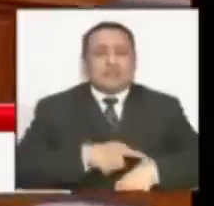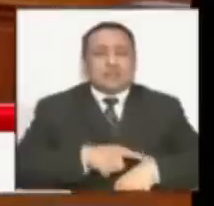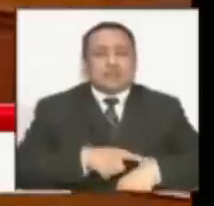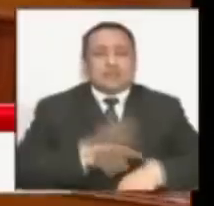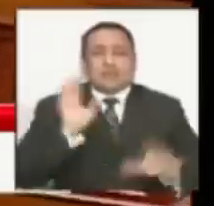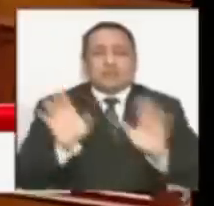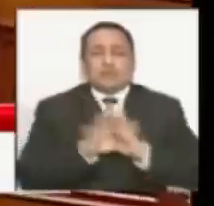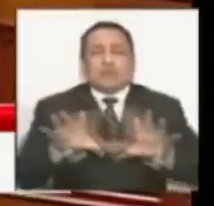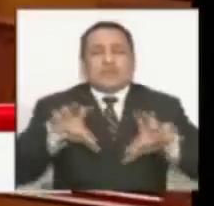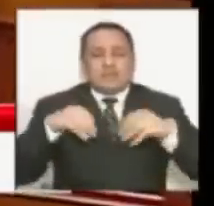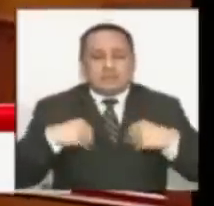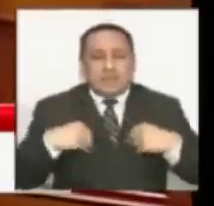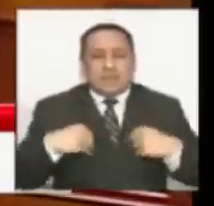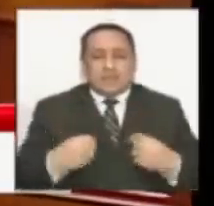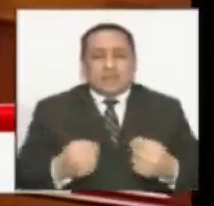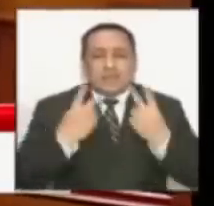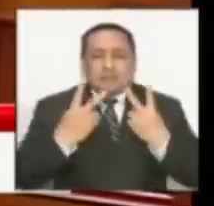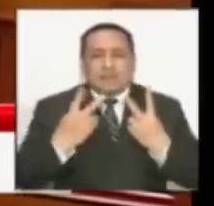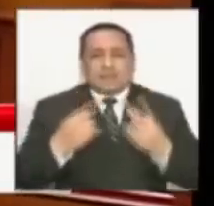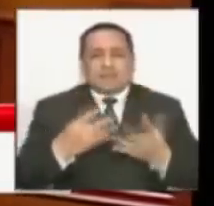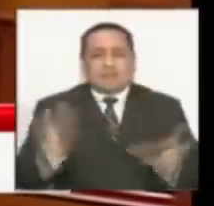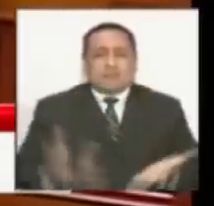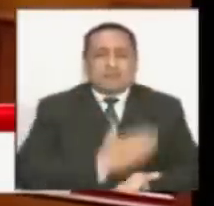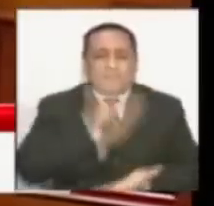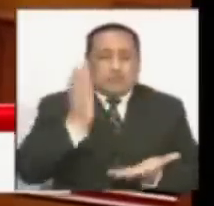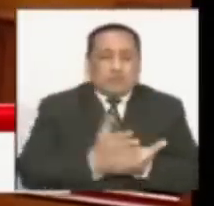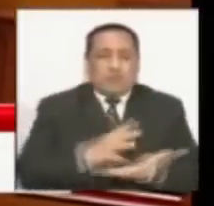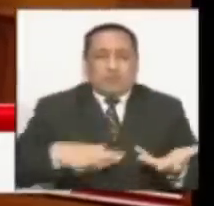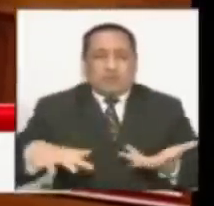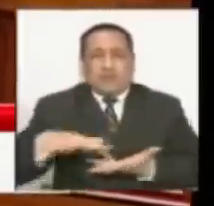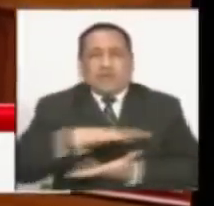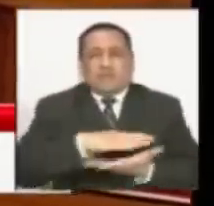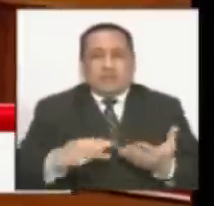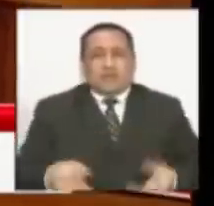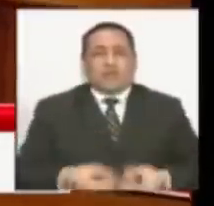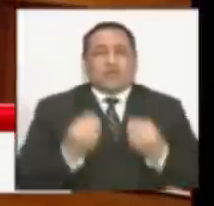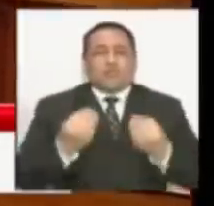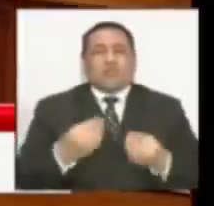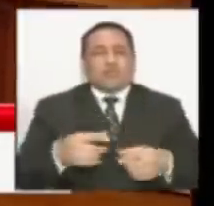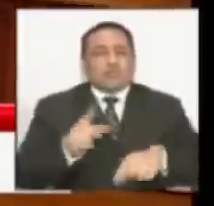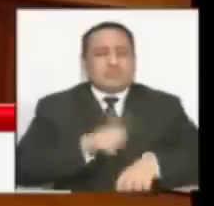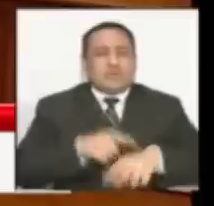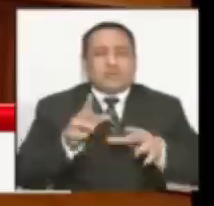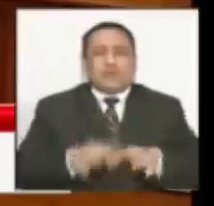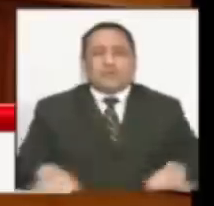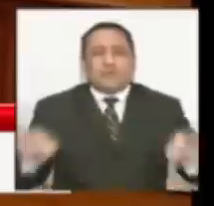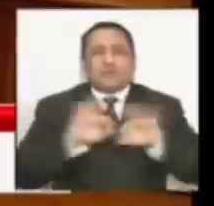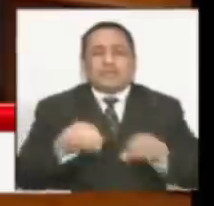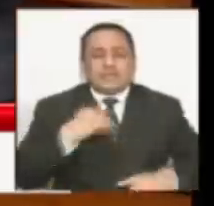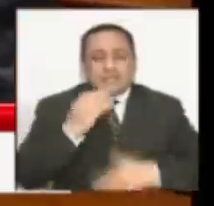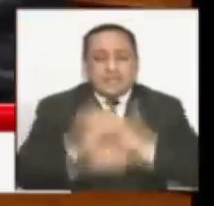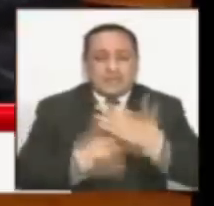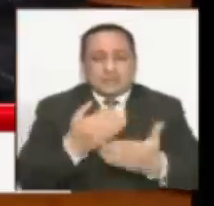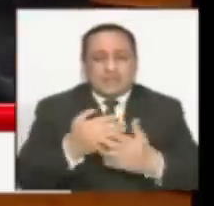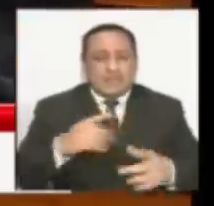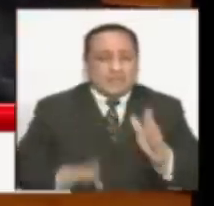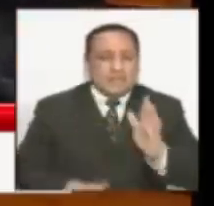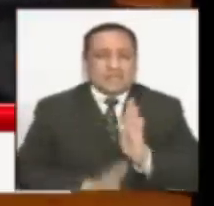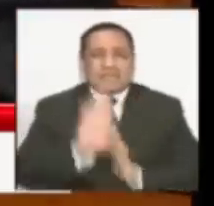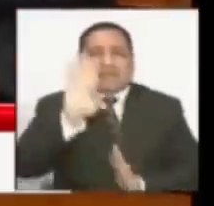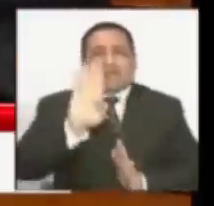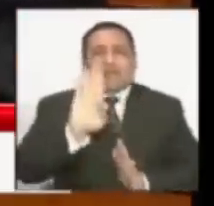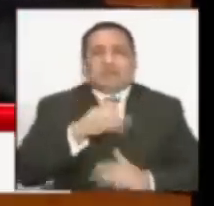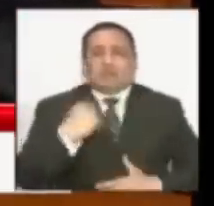Quiere sacar una foto nuevamente. Vemos ahí a los congresistas Daniel Olivares, Alberto de